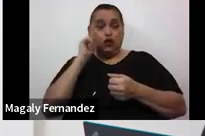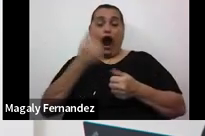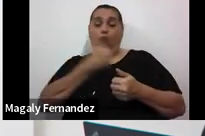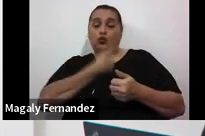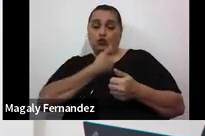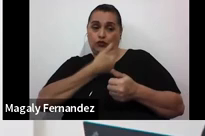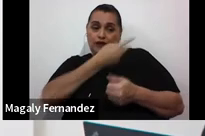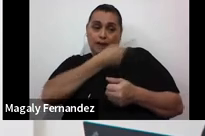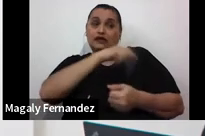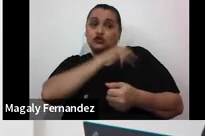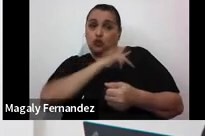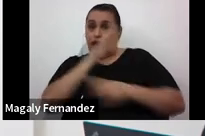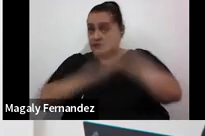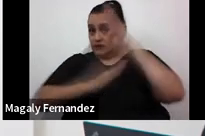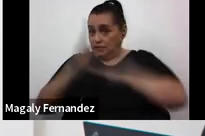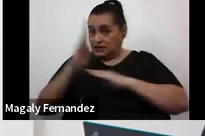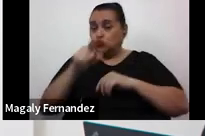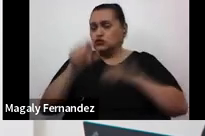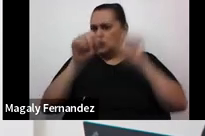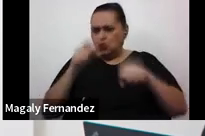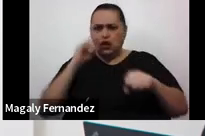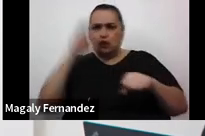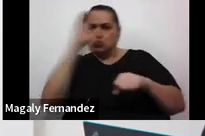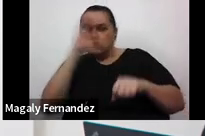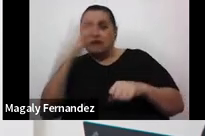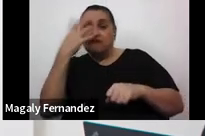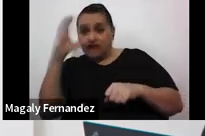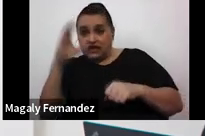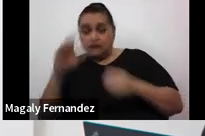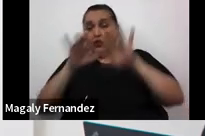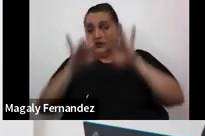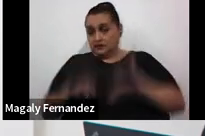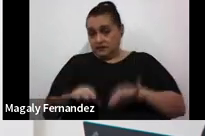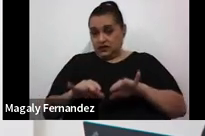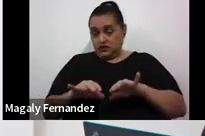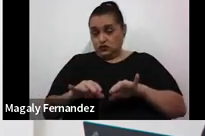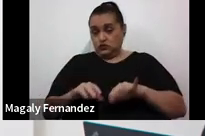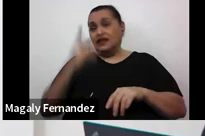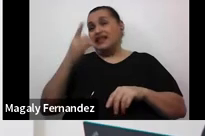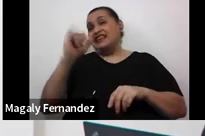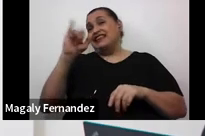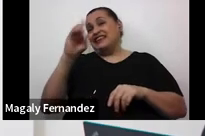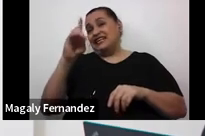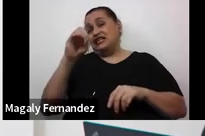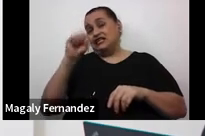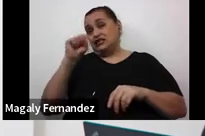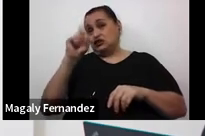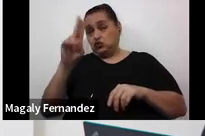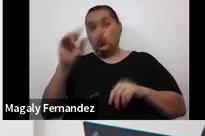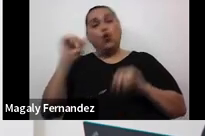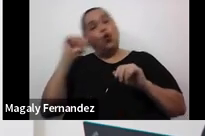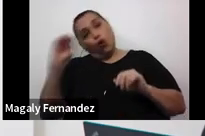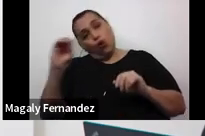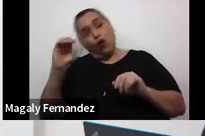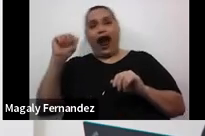podés darte la vuelta por por Facebook y escribirnos ya sea adixo o a alamute